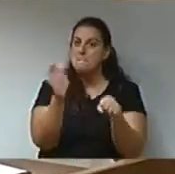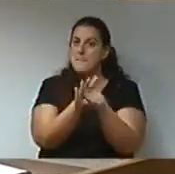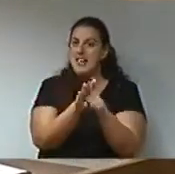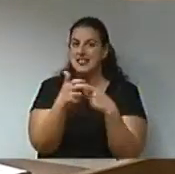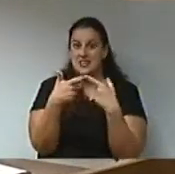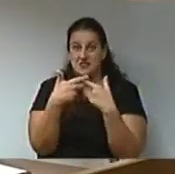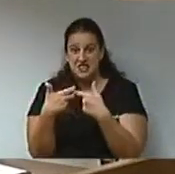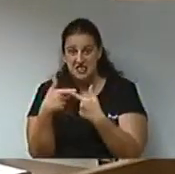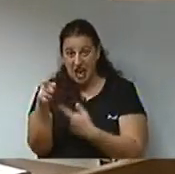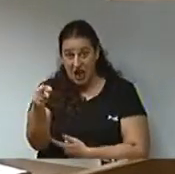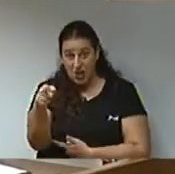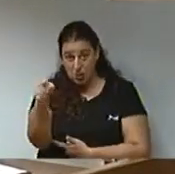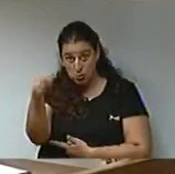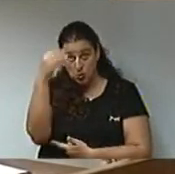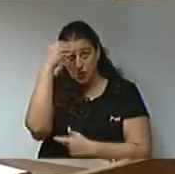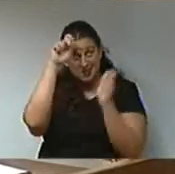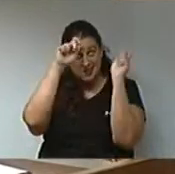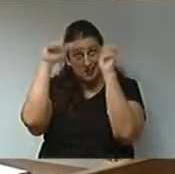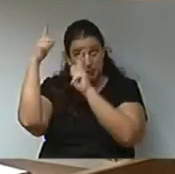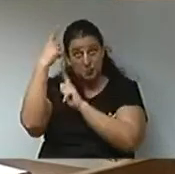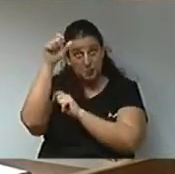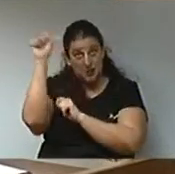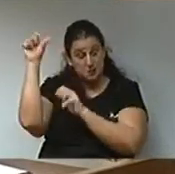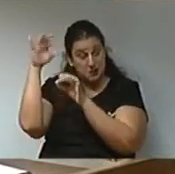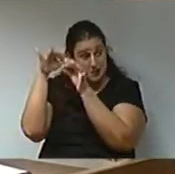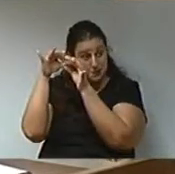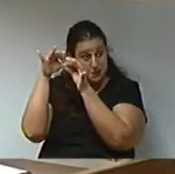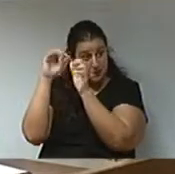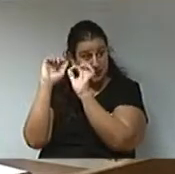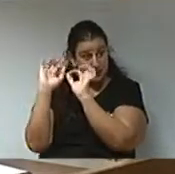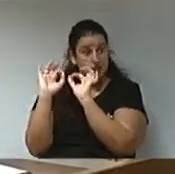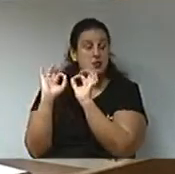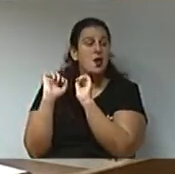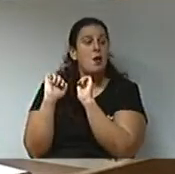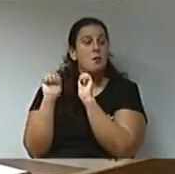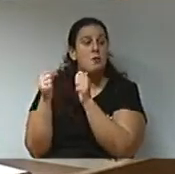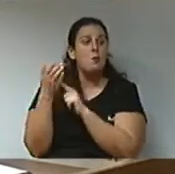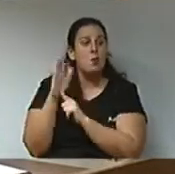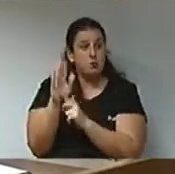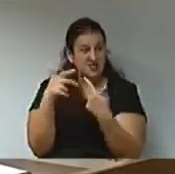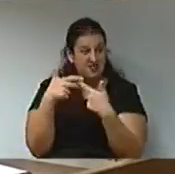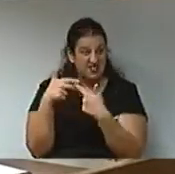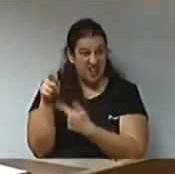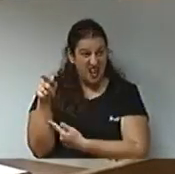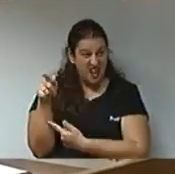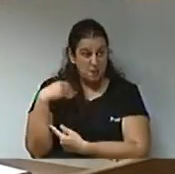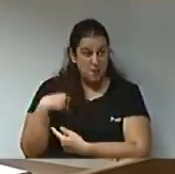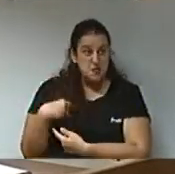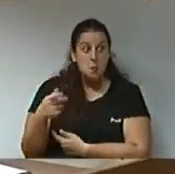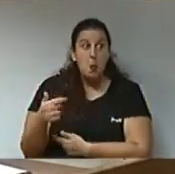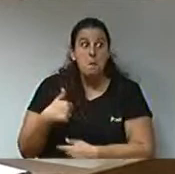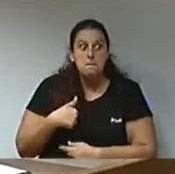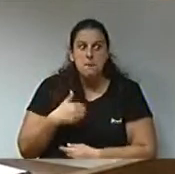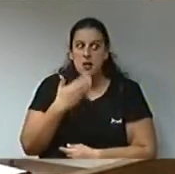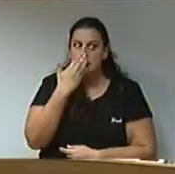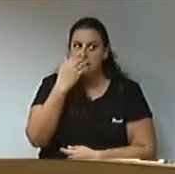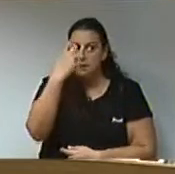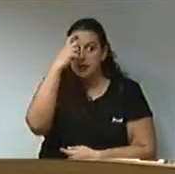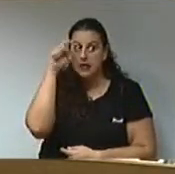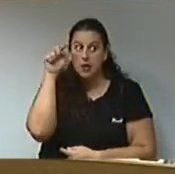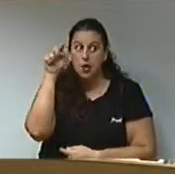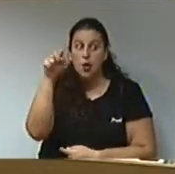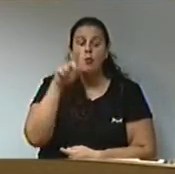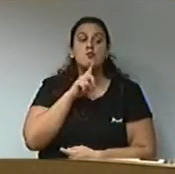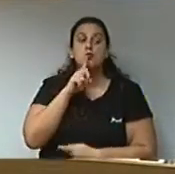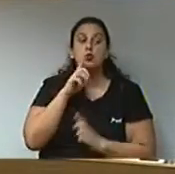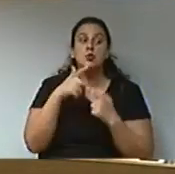que realmente usted tenía en la cabeza la primera semana de septiembre cuando anunció la propuesta fiscal. Yo, sinceramente, creo que usted solo baja